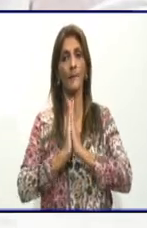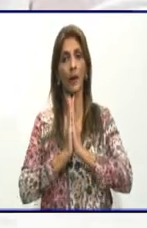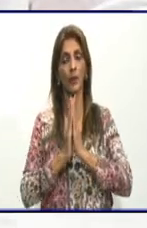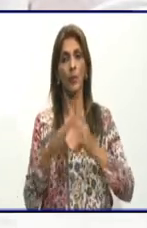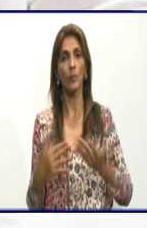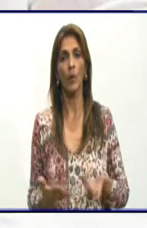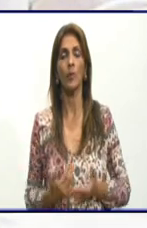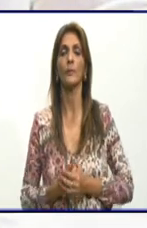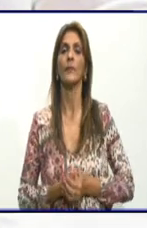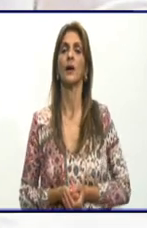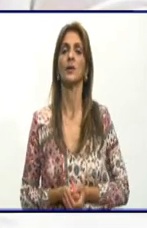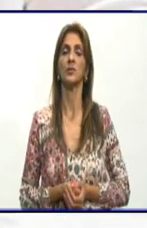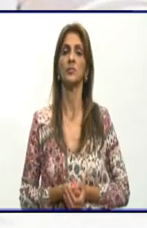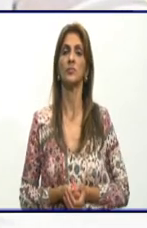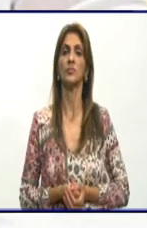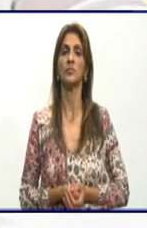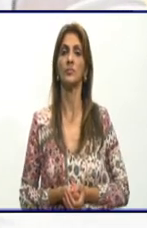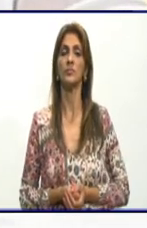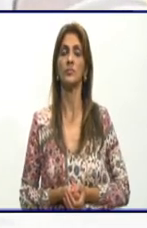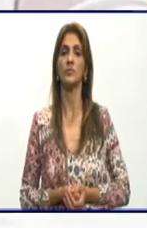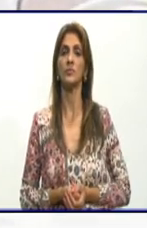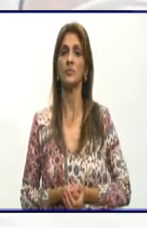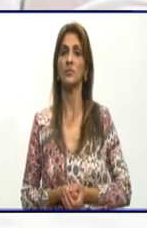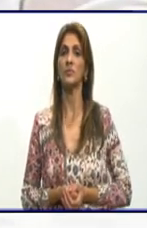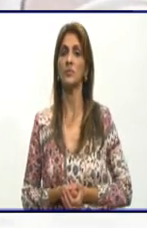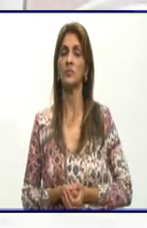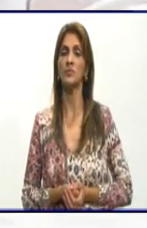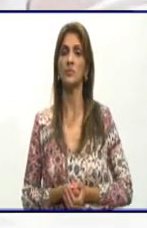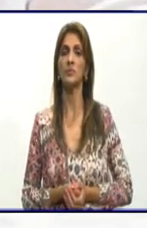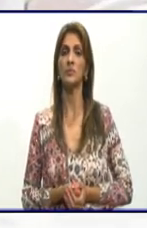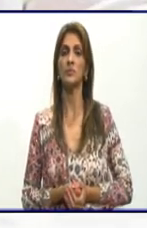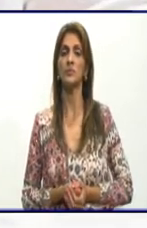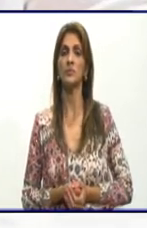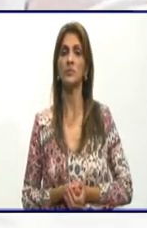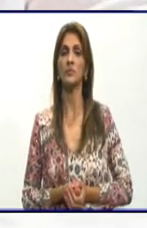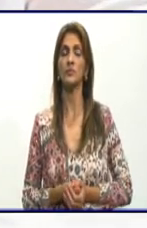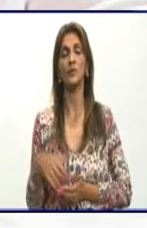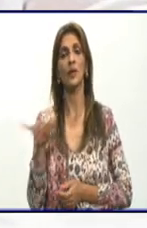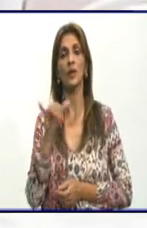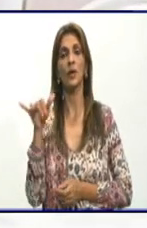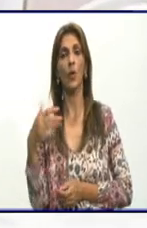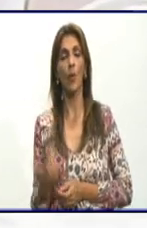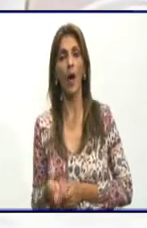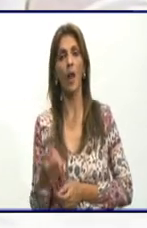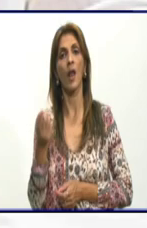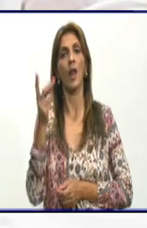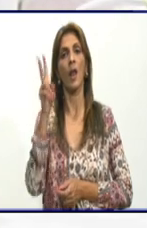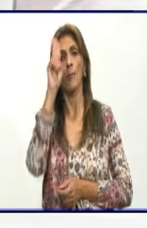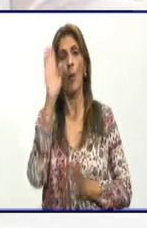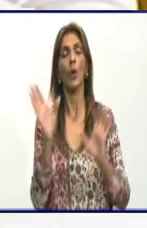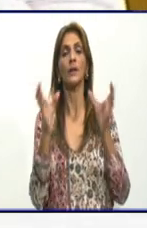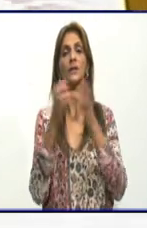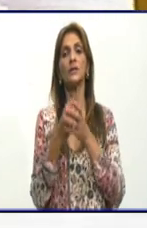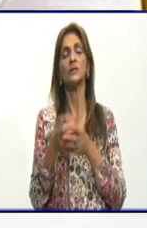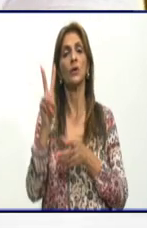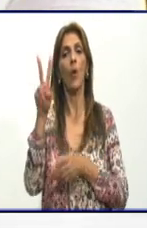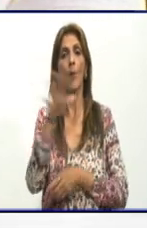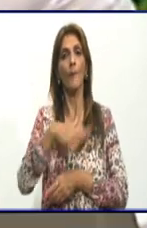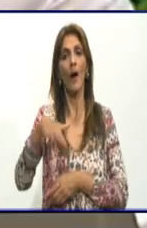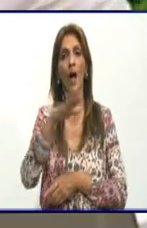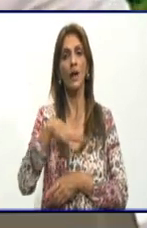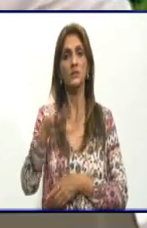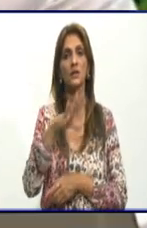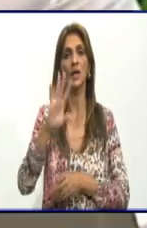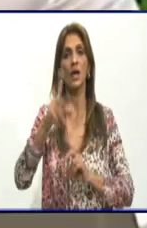que mayor focalidad aporta históricamente, además, en la parte de Rosa la Vallamesa. Importante saber, puede que en un